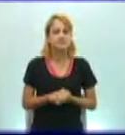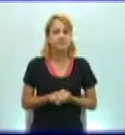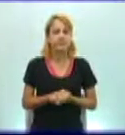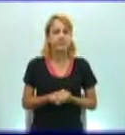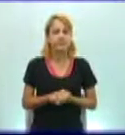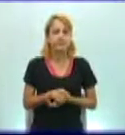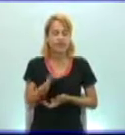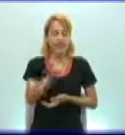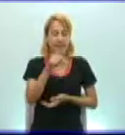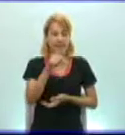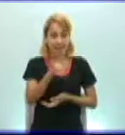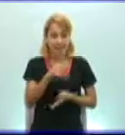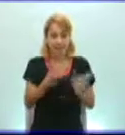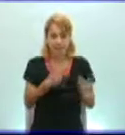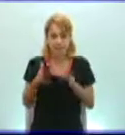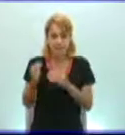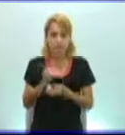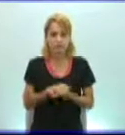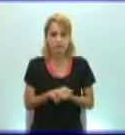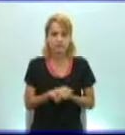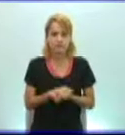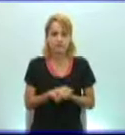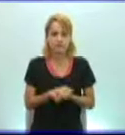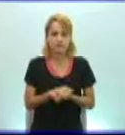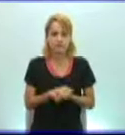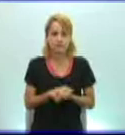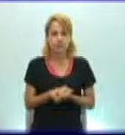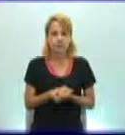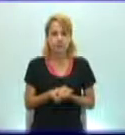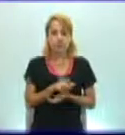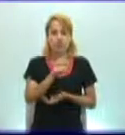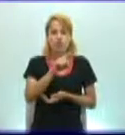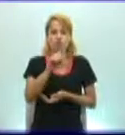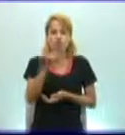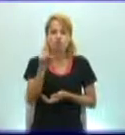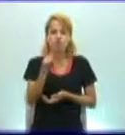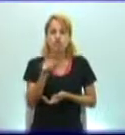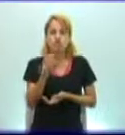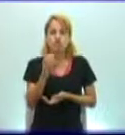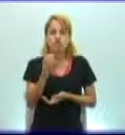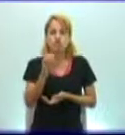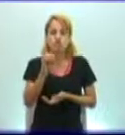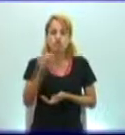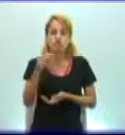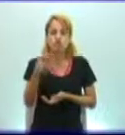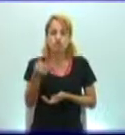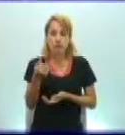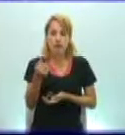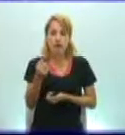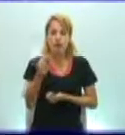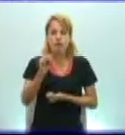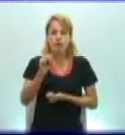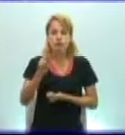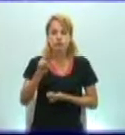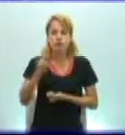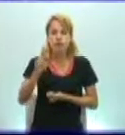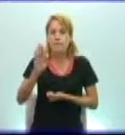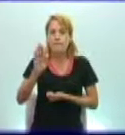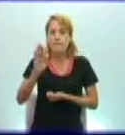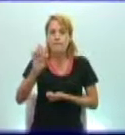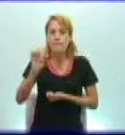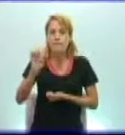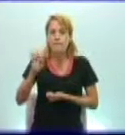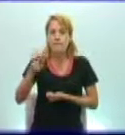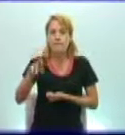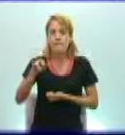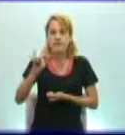Estas partes son la zona subverificada, que es aquella que es la